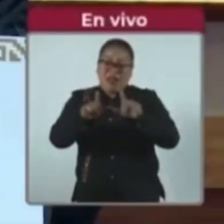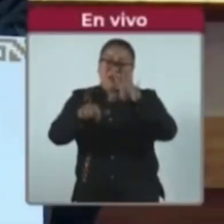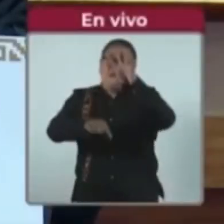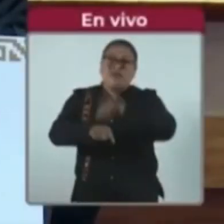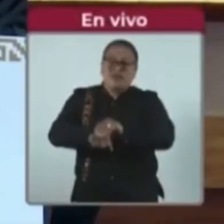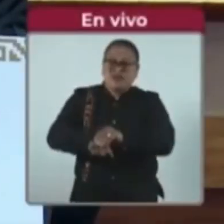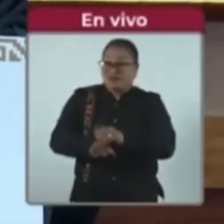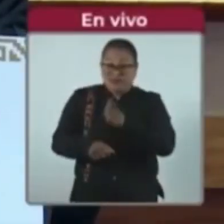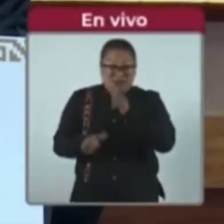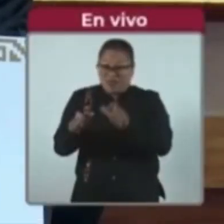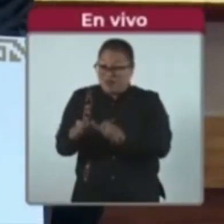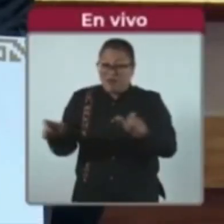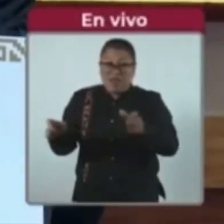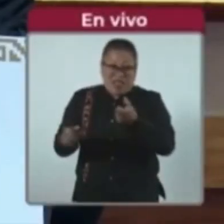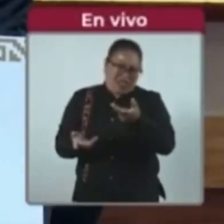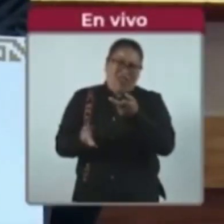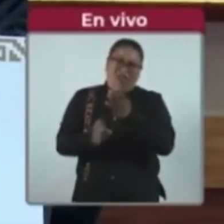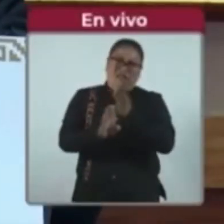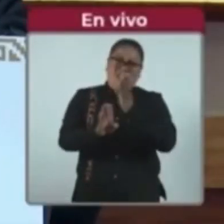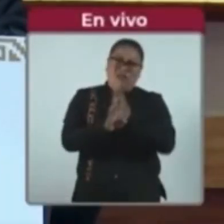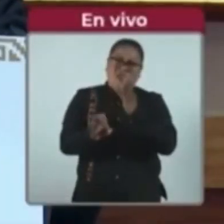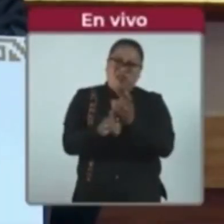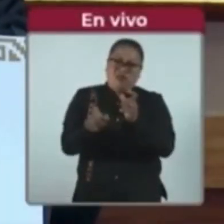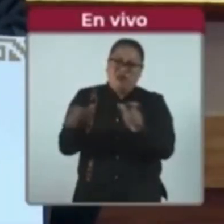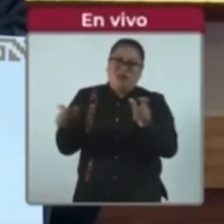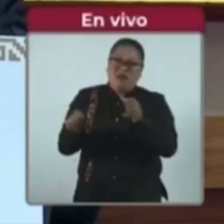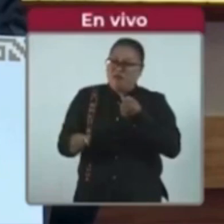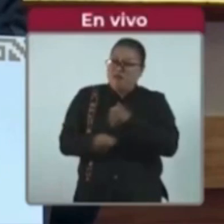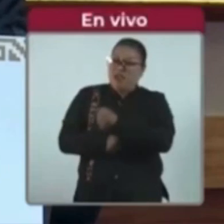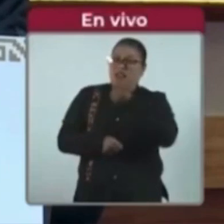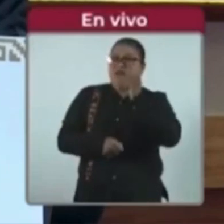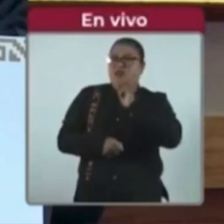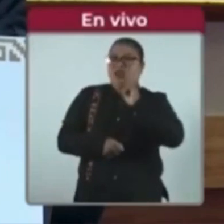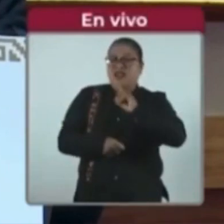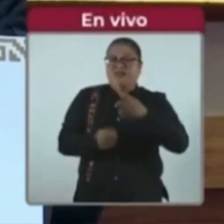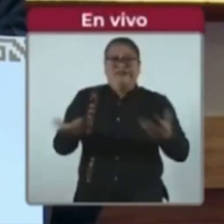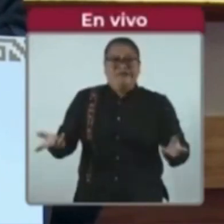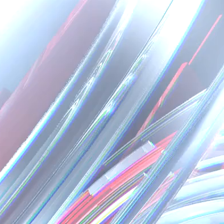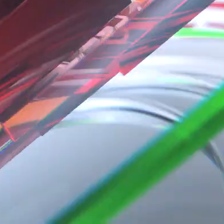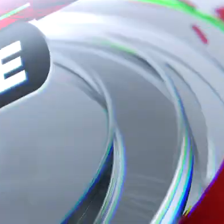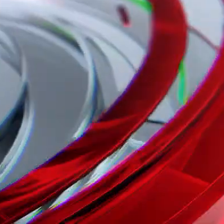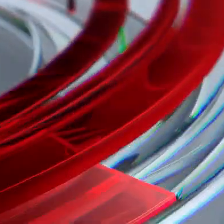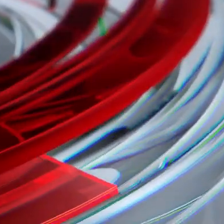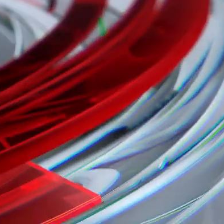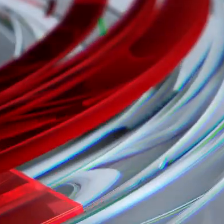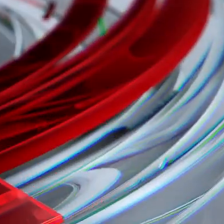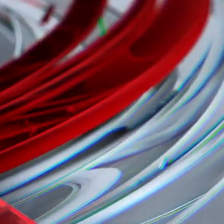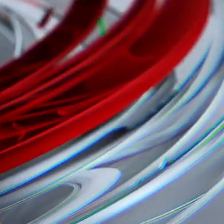agredieron a una mujer. Para Noti 13, Alondra Olivera.